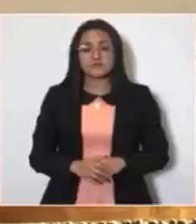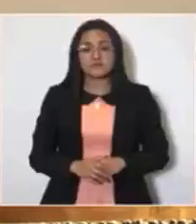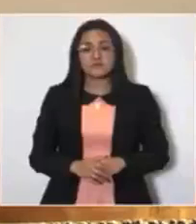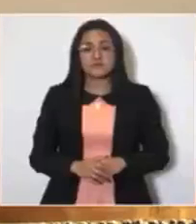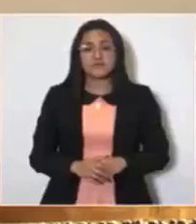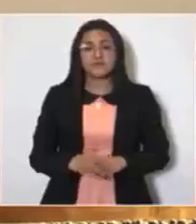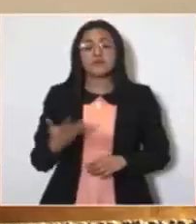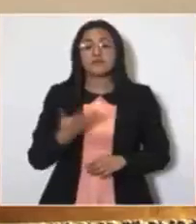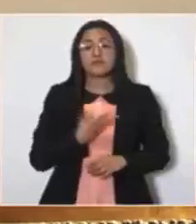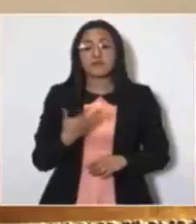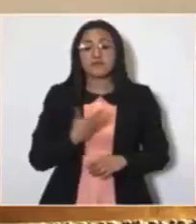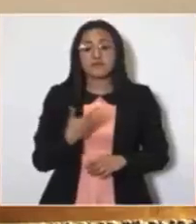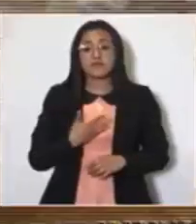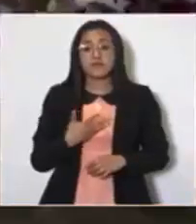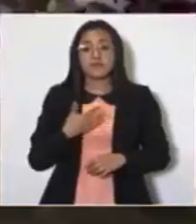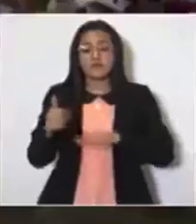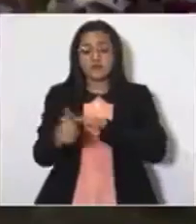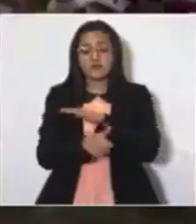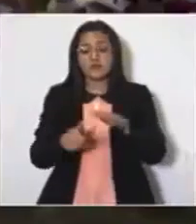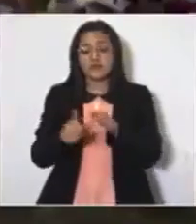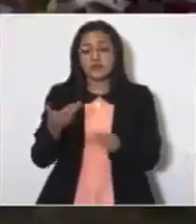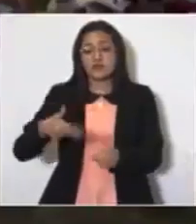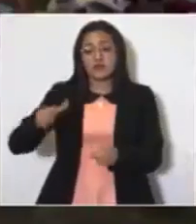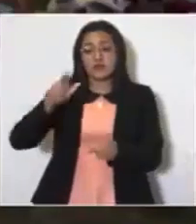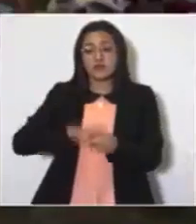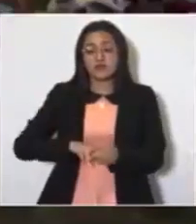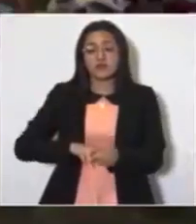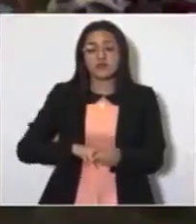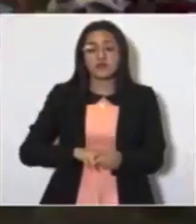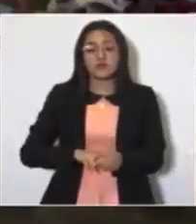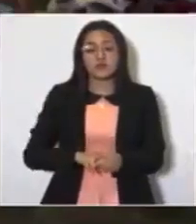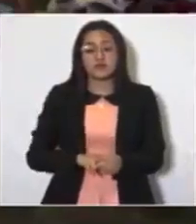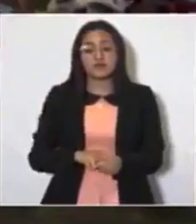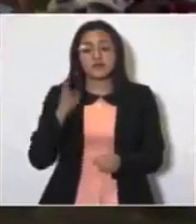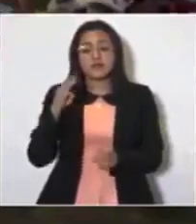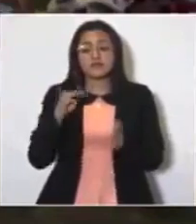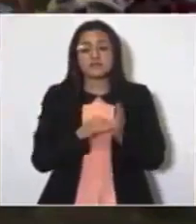Tenemos casos activos, incluyendo ambulatorios hospitalizados,